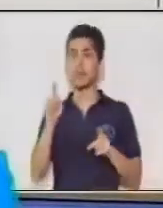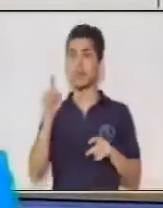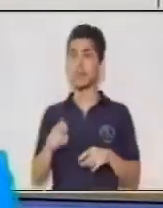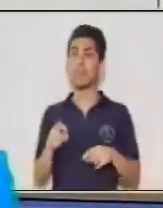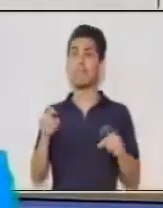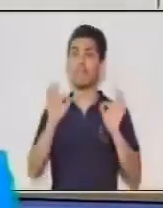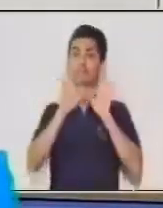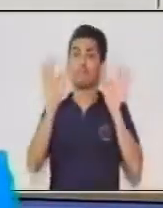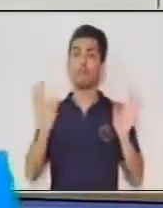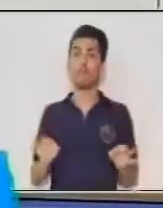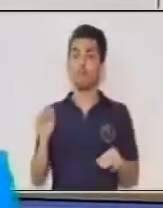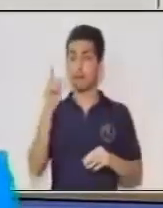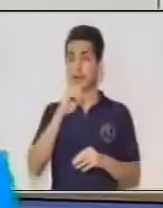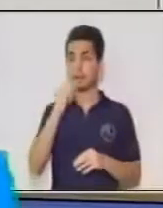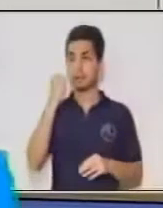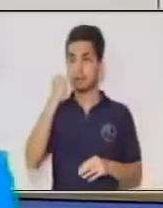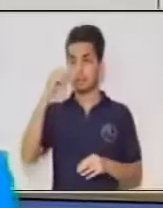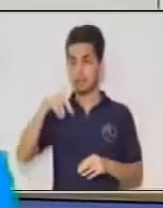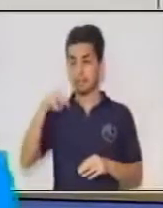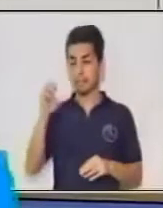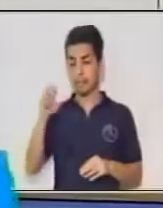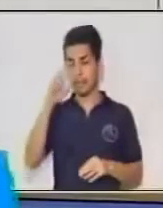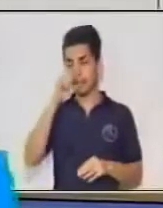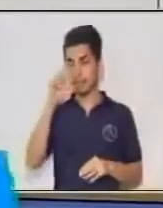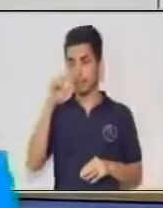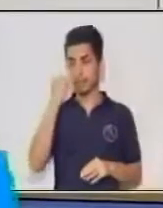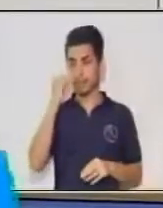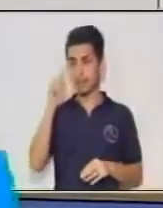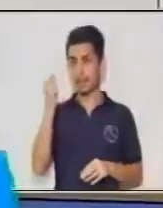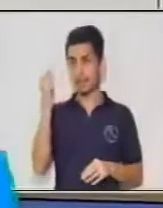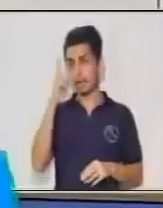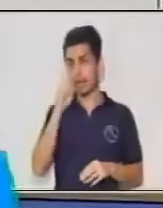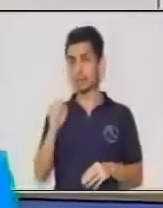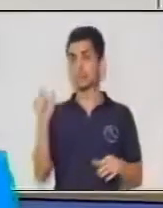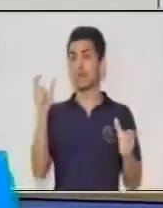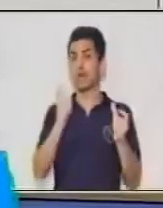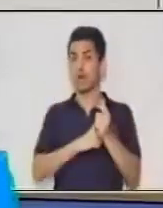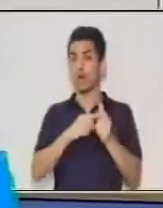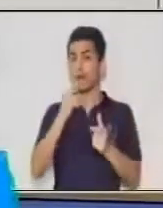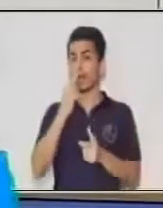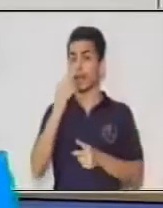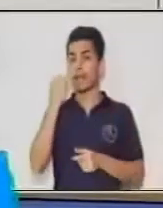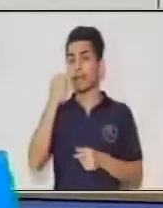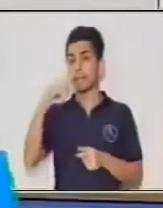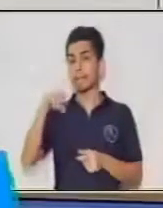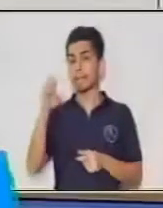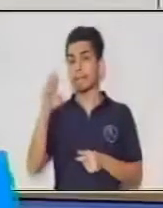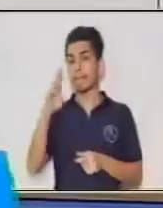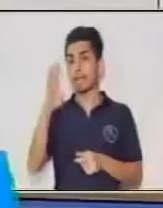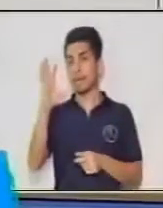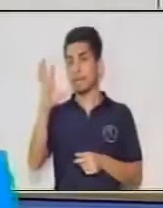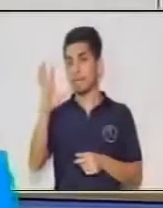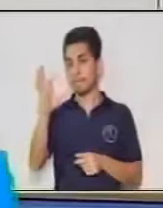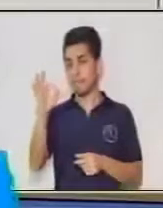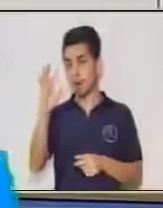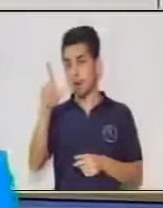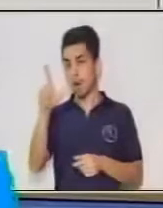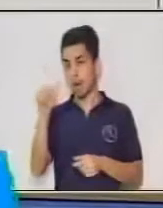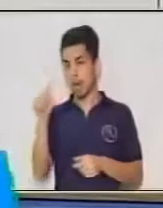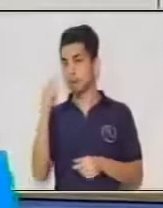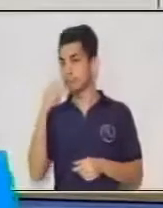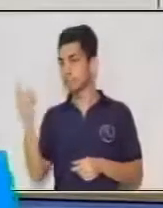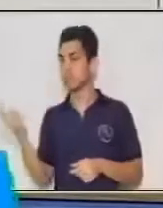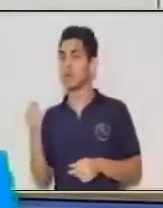y recordemos el concepto de hipérbola, ¿verdad? Pero en el valor